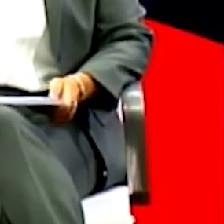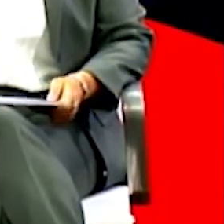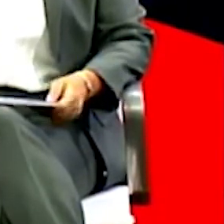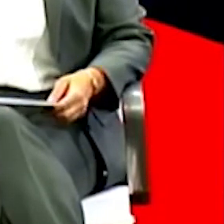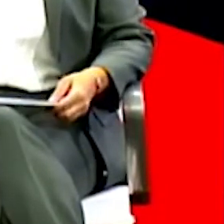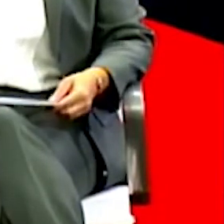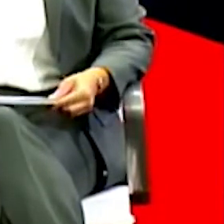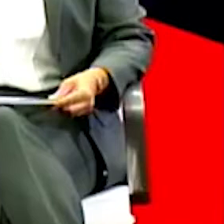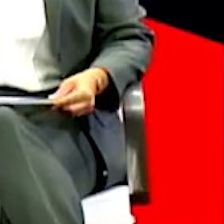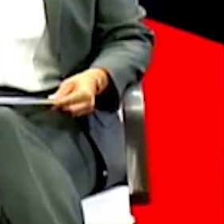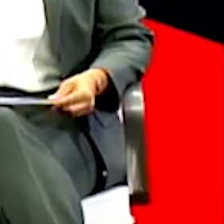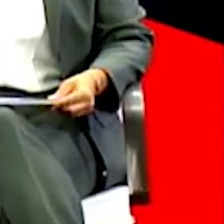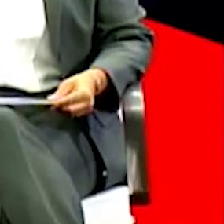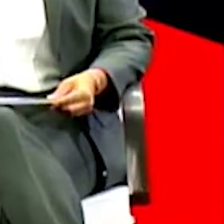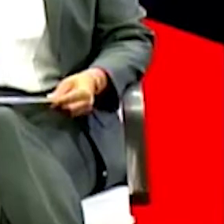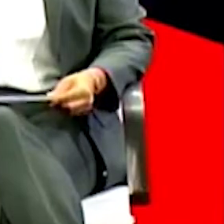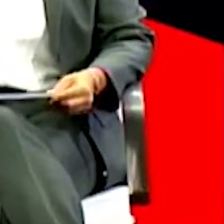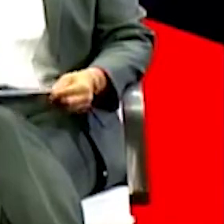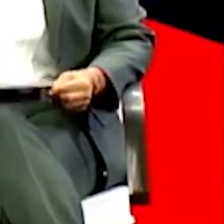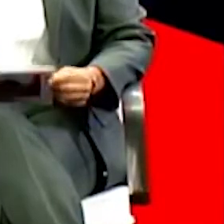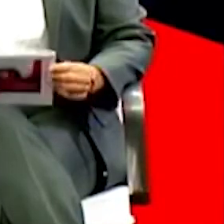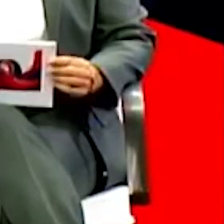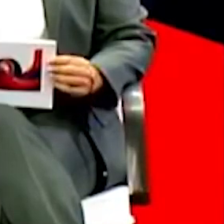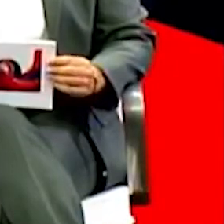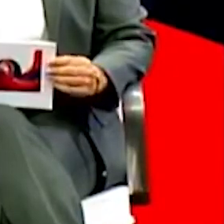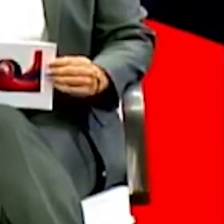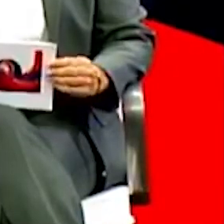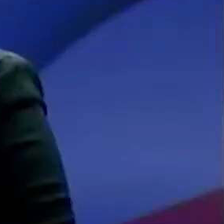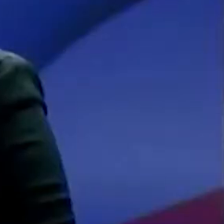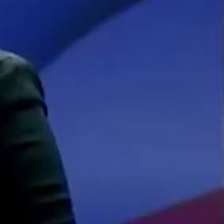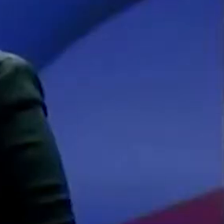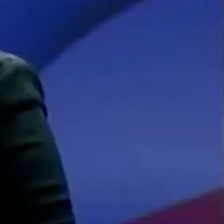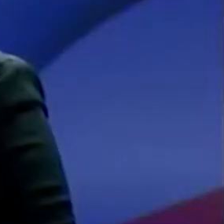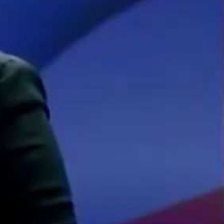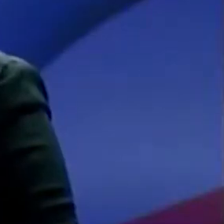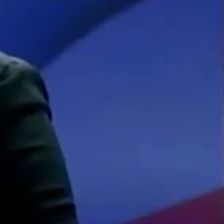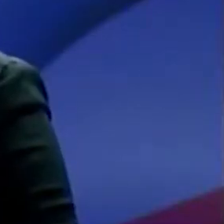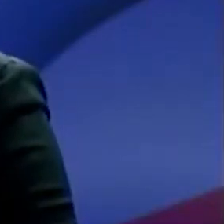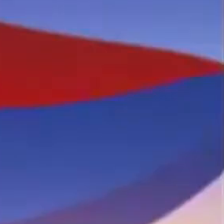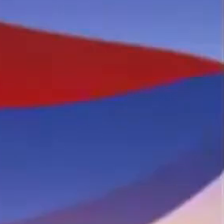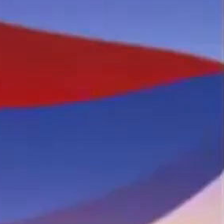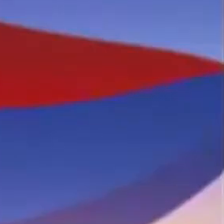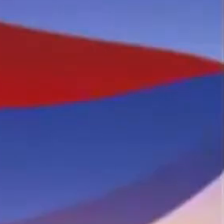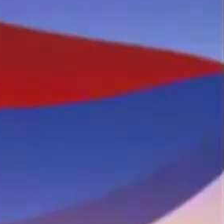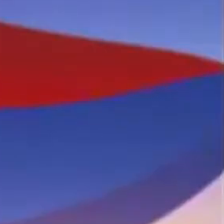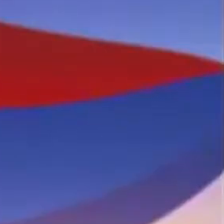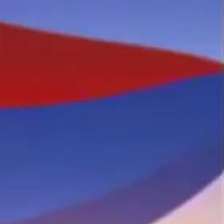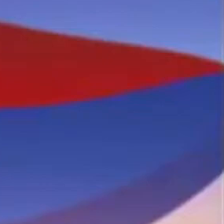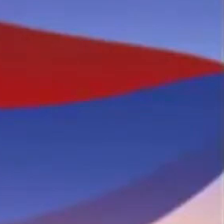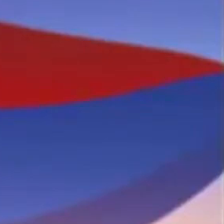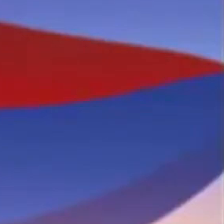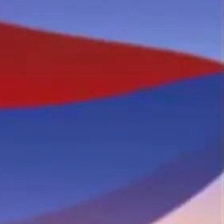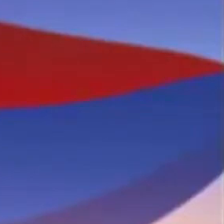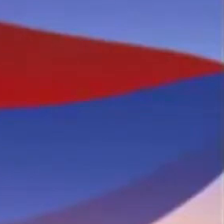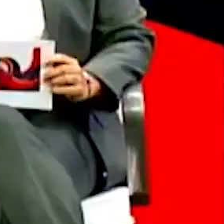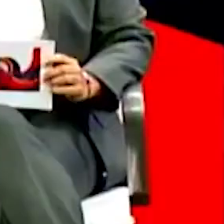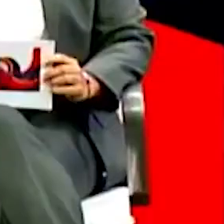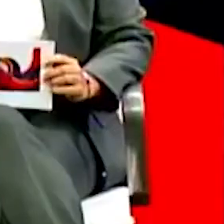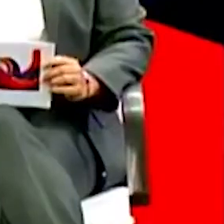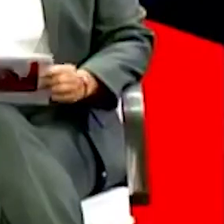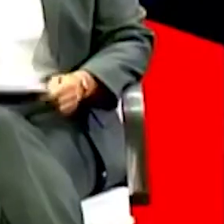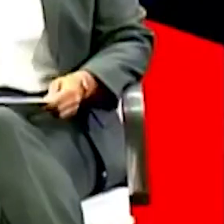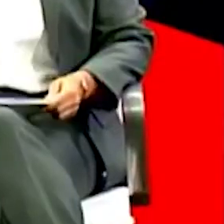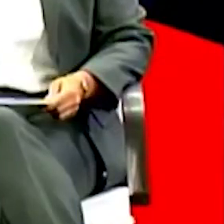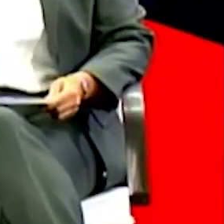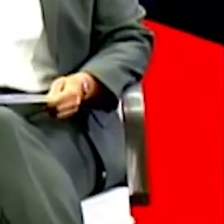pediremos a los dos candidatos nos den el cómo van a enfrentar los principales problemas que encara el país en este